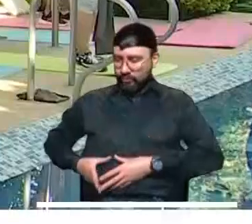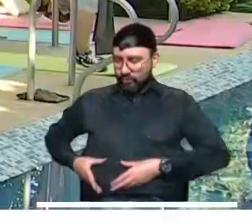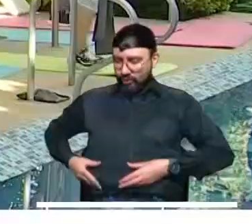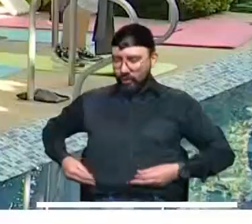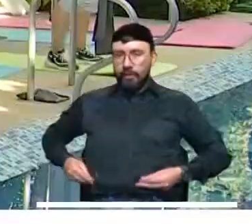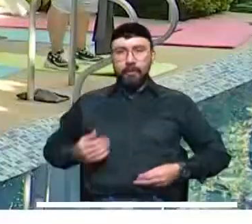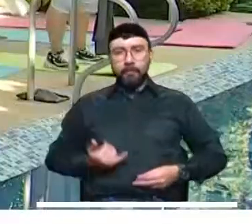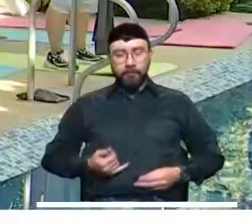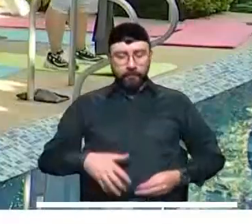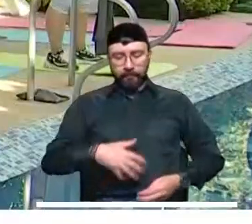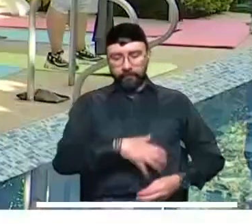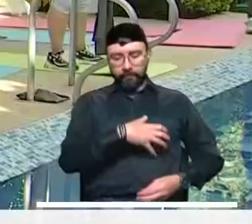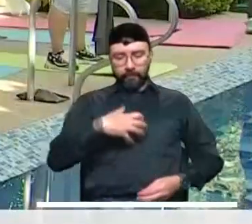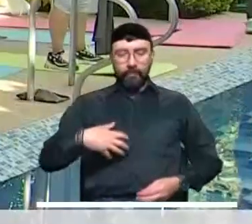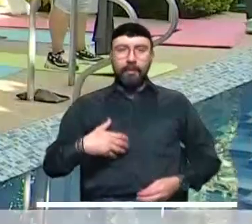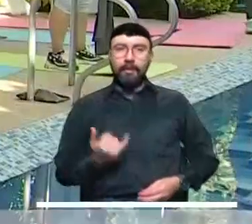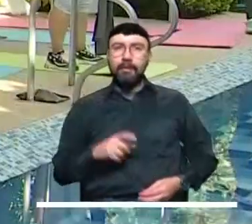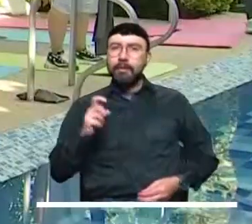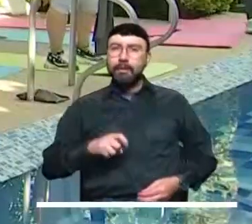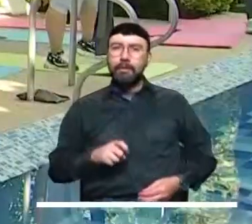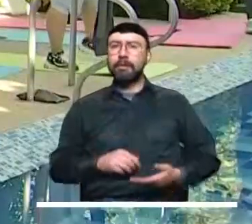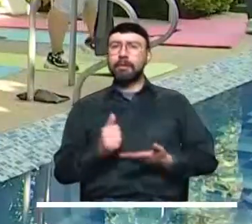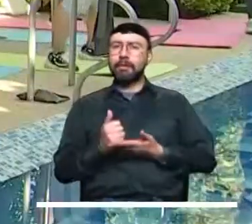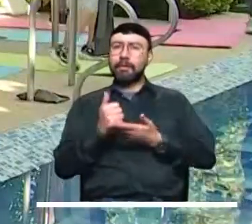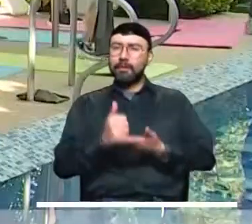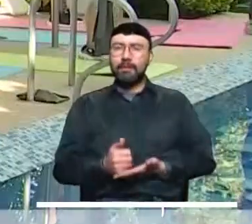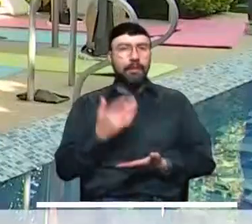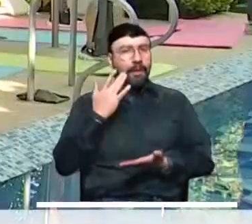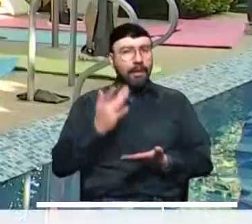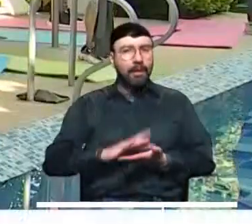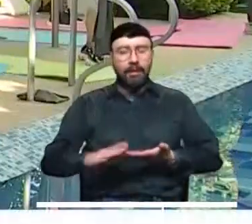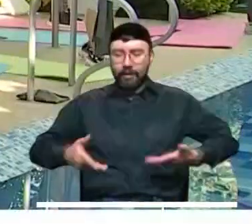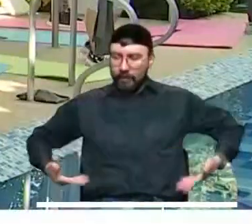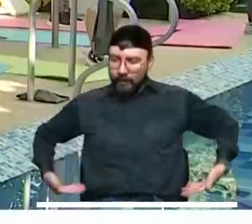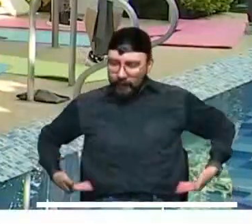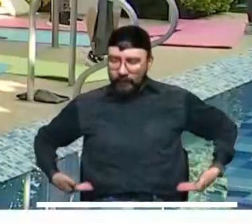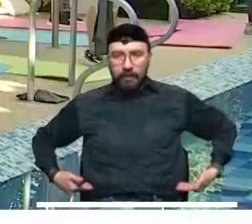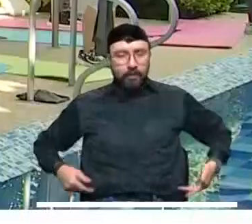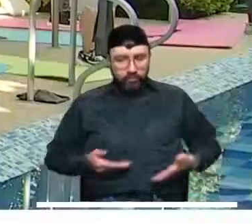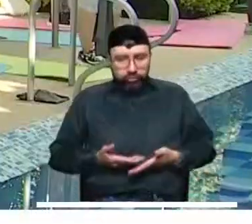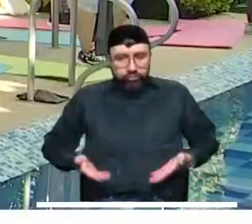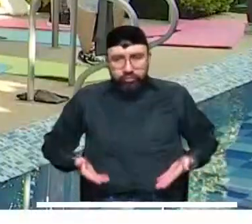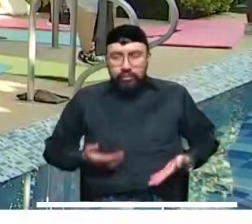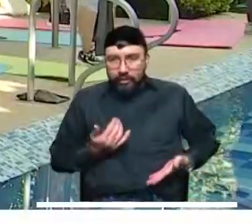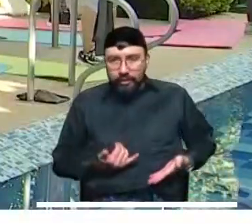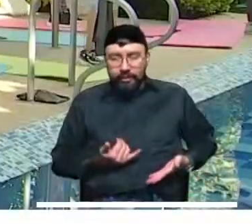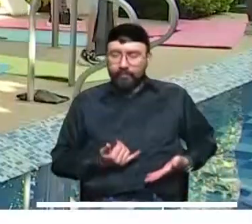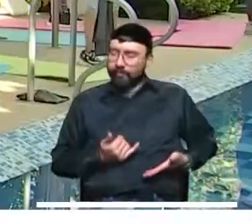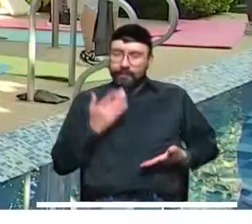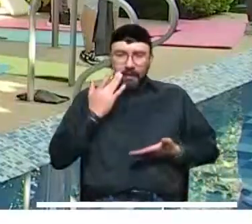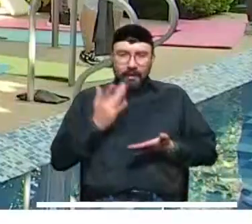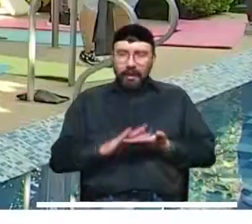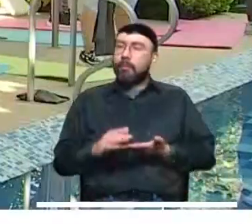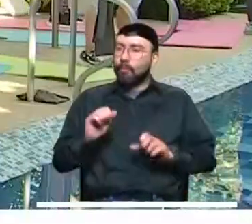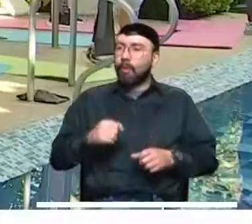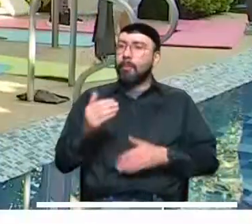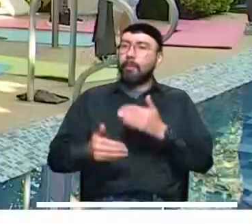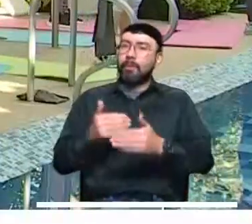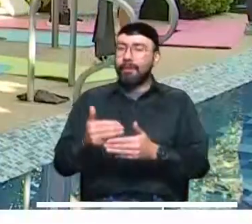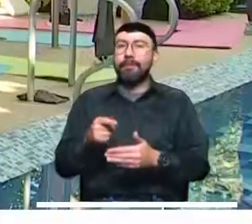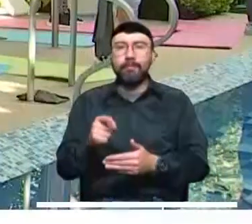tejidos hemotoriales, de los riñones, de las vejigas, para que puedan lograr realizar este proceso